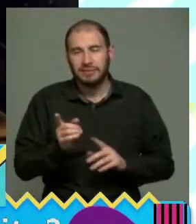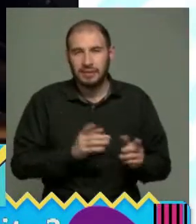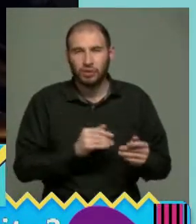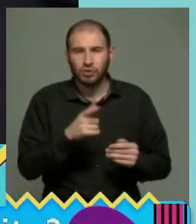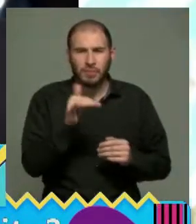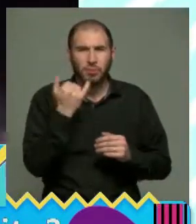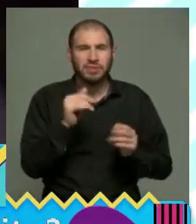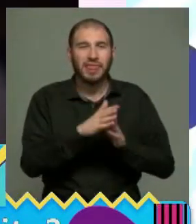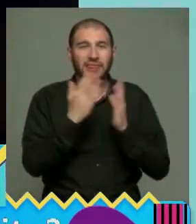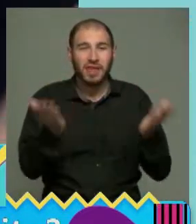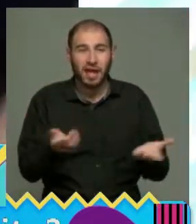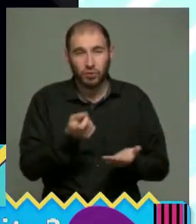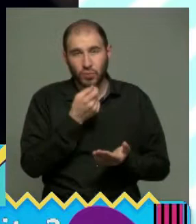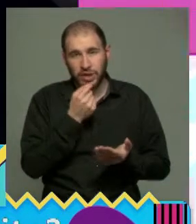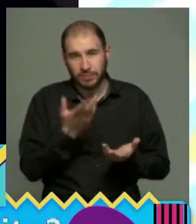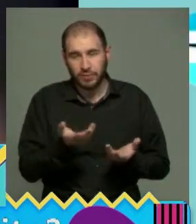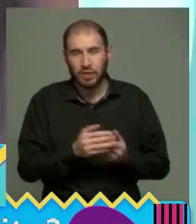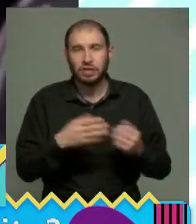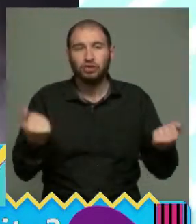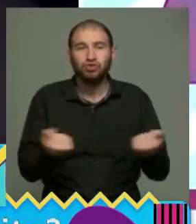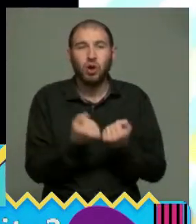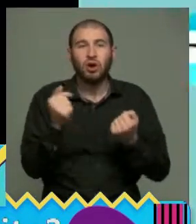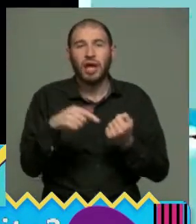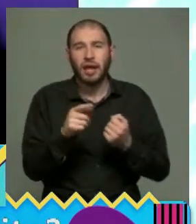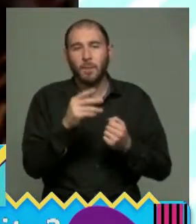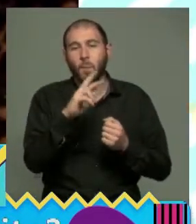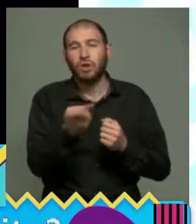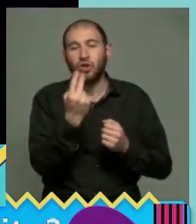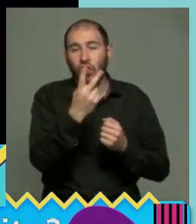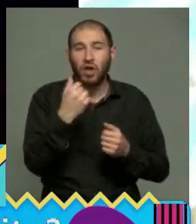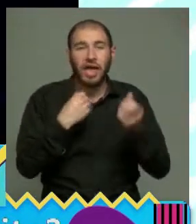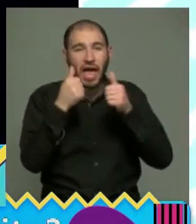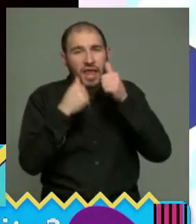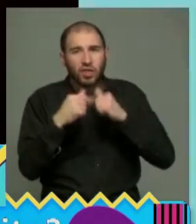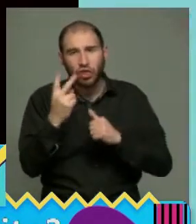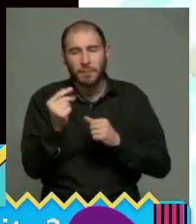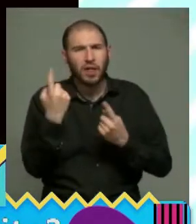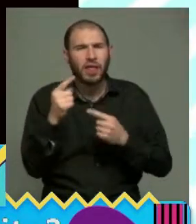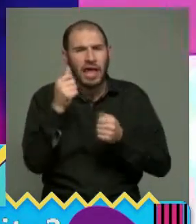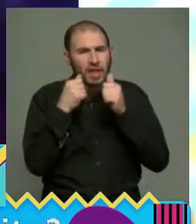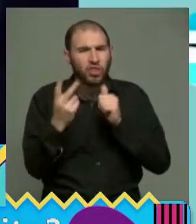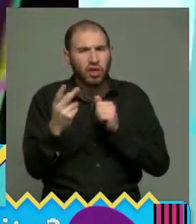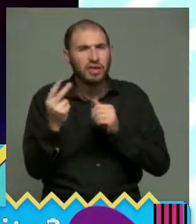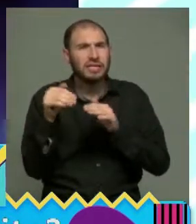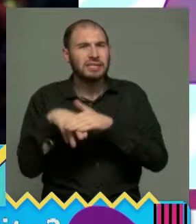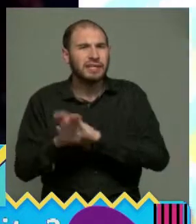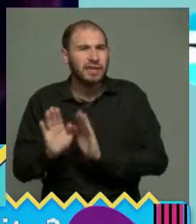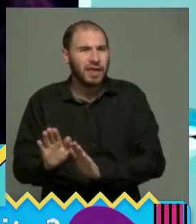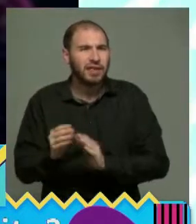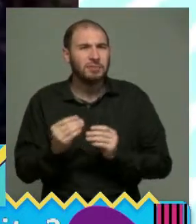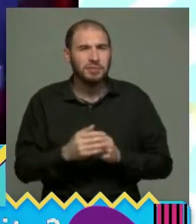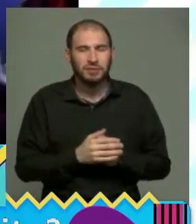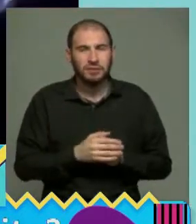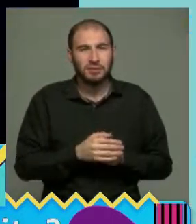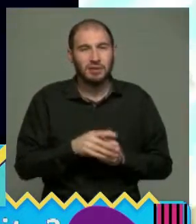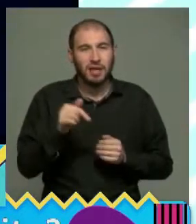nos enteramos en la prensa, por ejemplo, que, bueno, en tal accidente hubo 2 muertos y 2 heridos. Bueno, pero después de esos 2 heridos continuaron internados. ¿Qué pasó? No hay forma